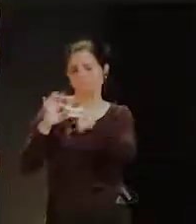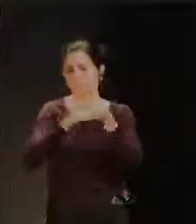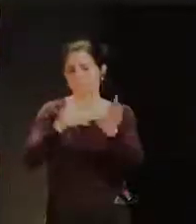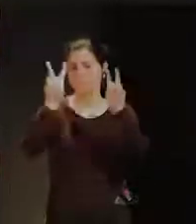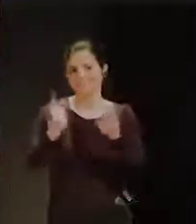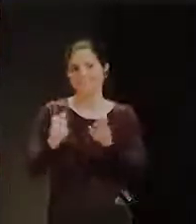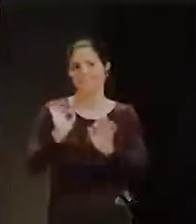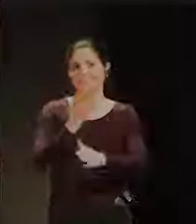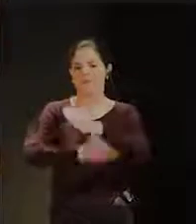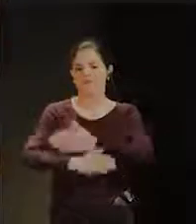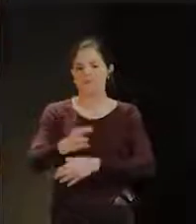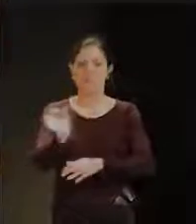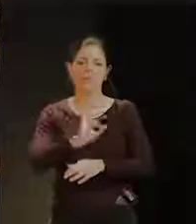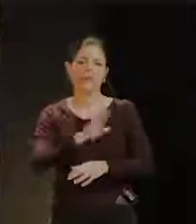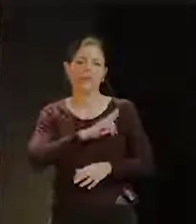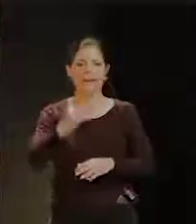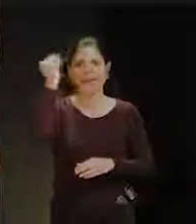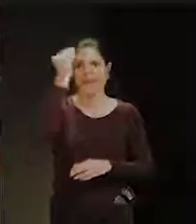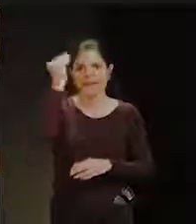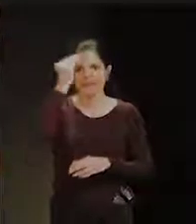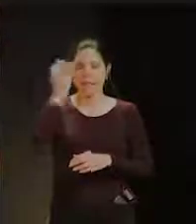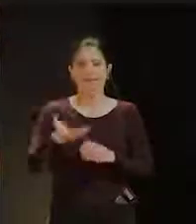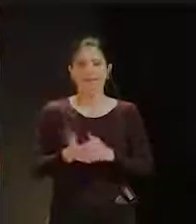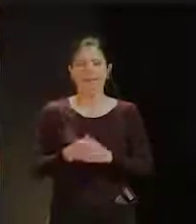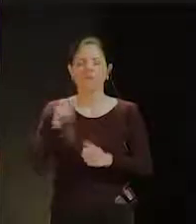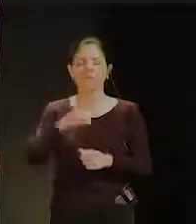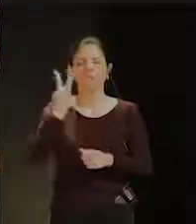relacionado con la discapacidad, religión, creencia,